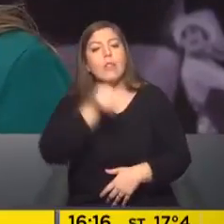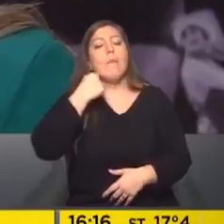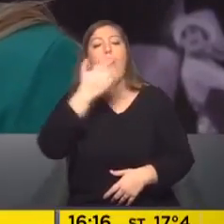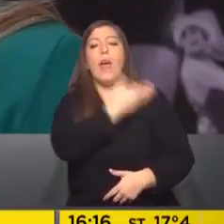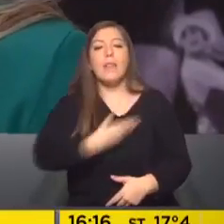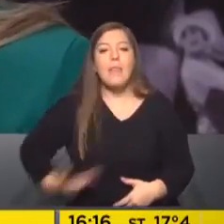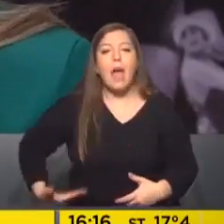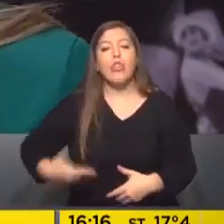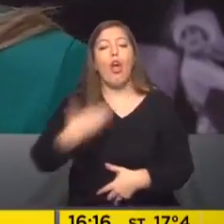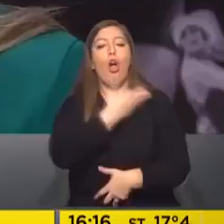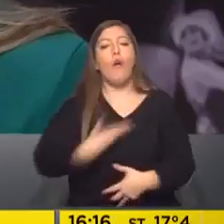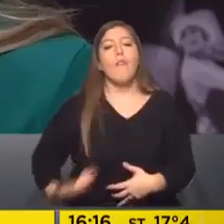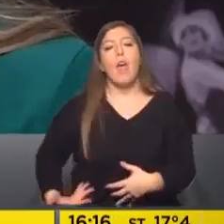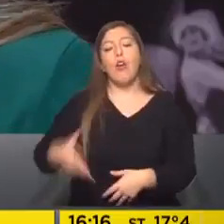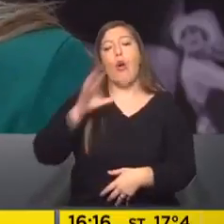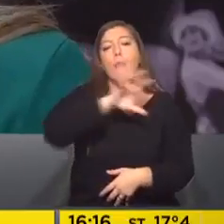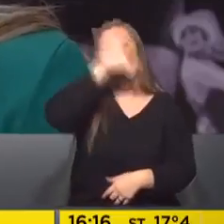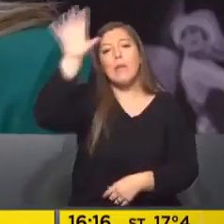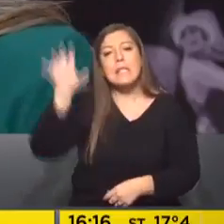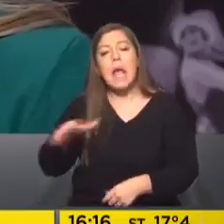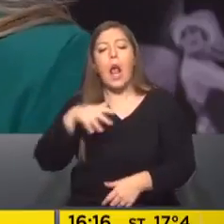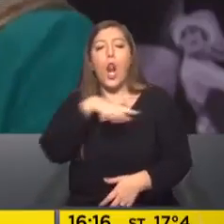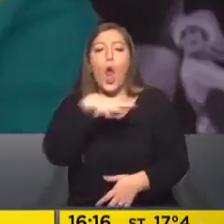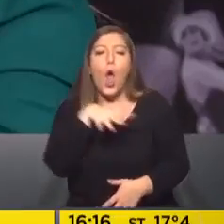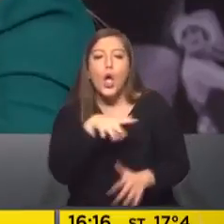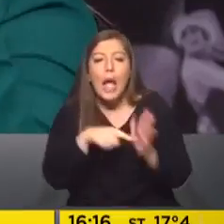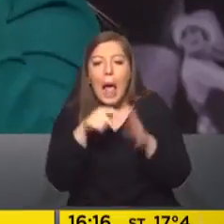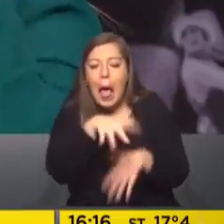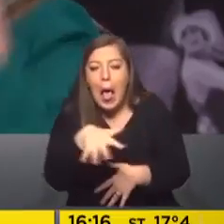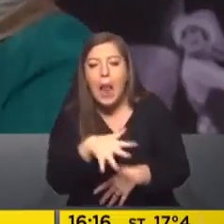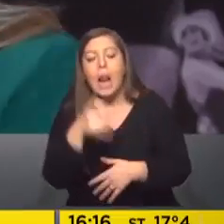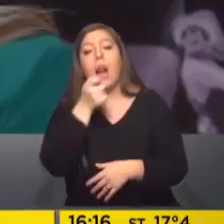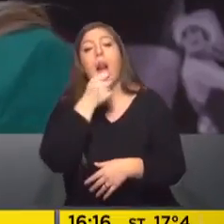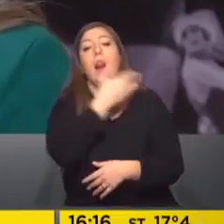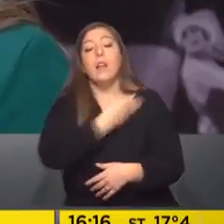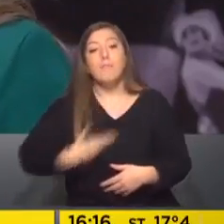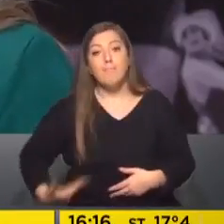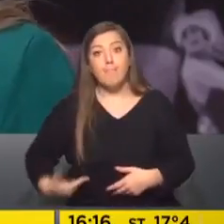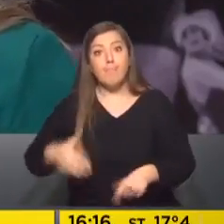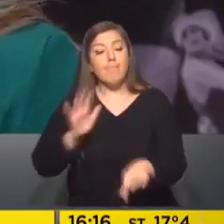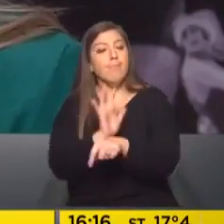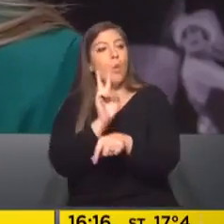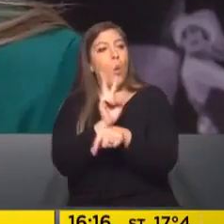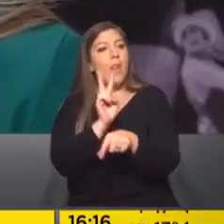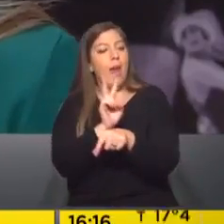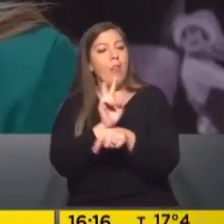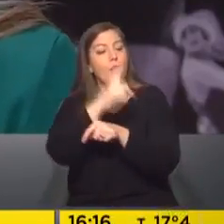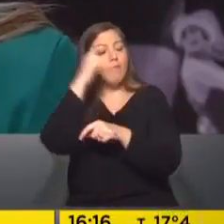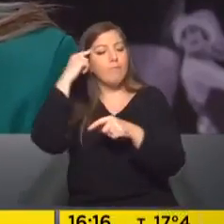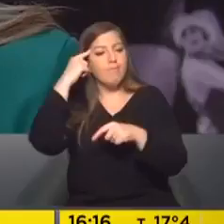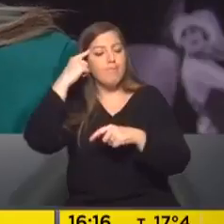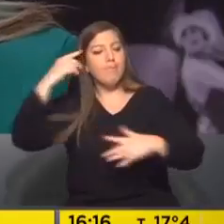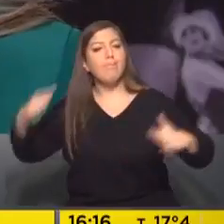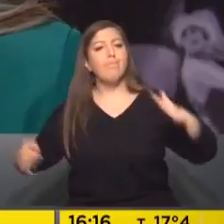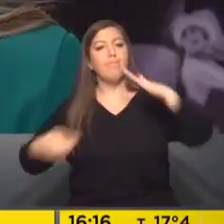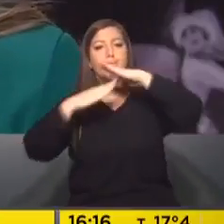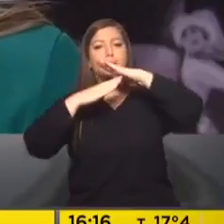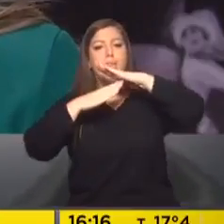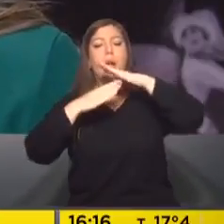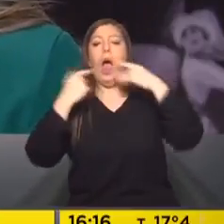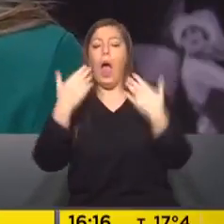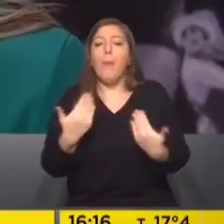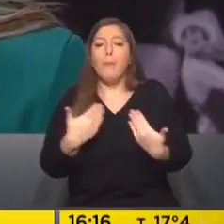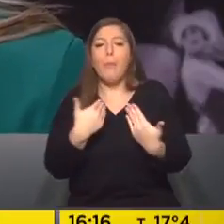gobiernos provinciales, nuestros dirigentes políticos, nuestras dirigentas, tomen el tema del cuidado como central, vamos a poder